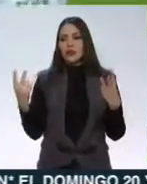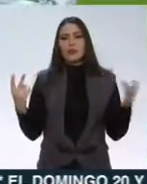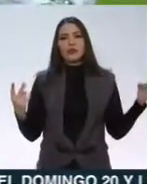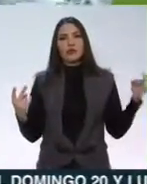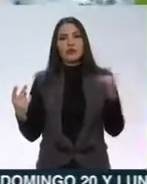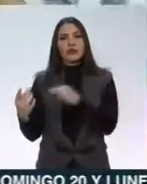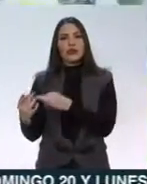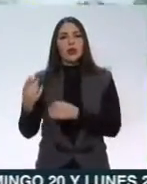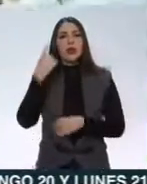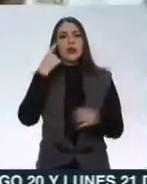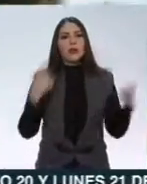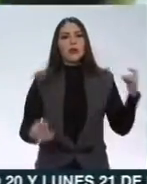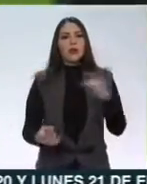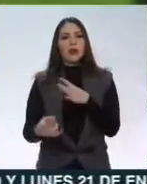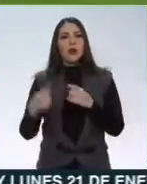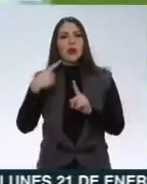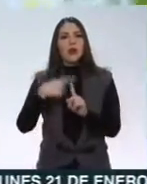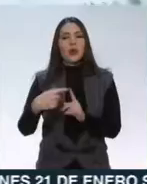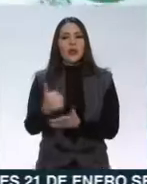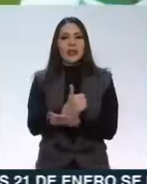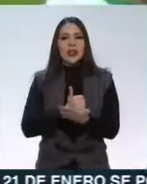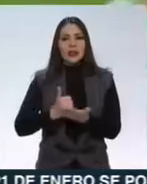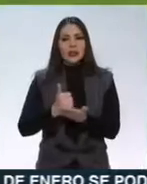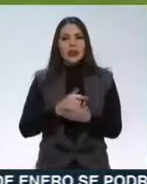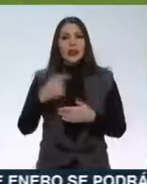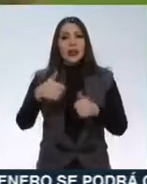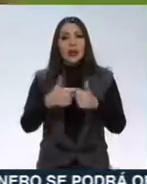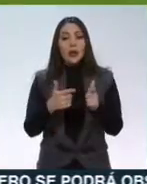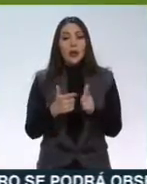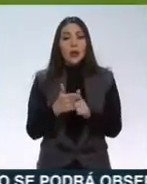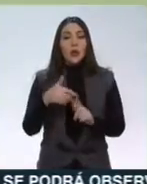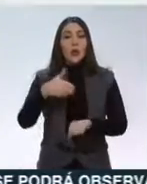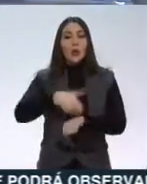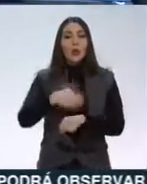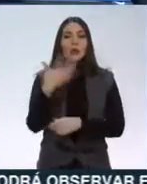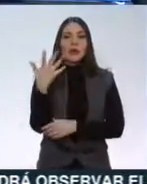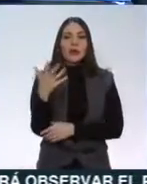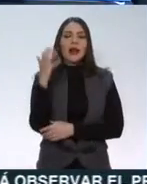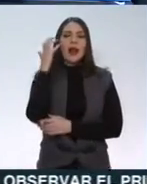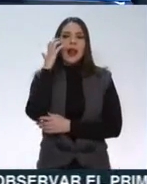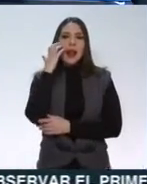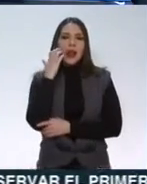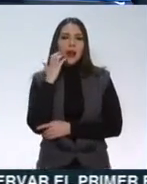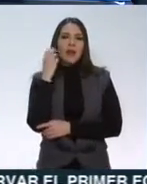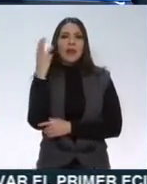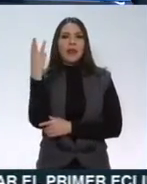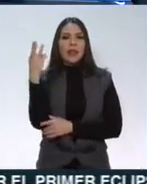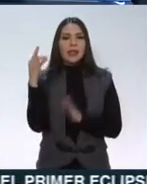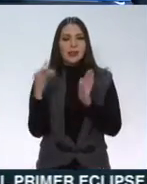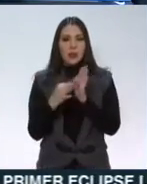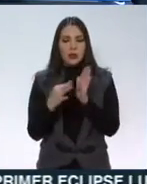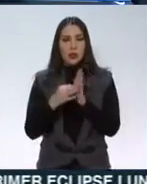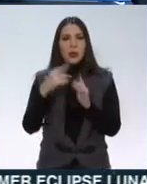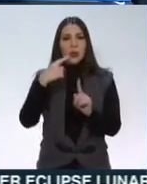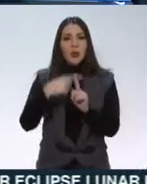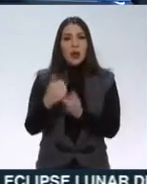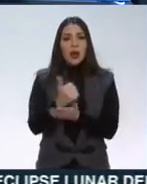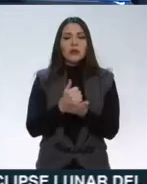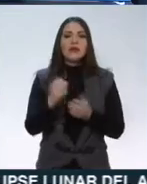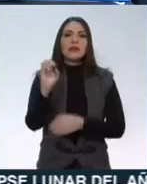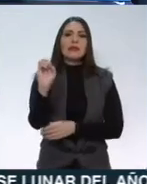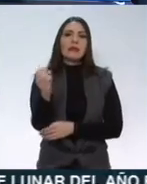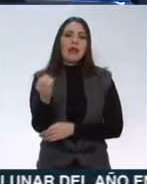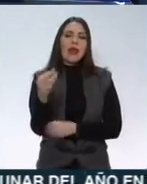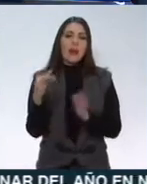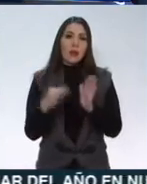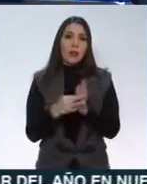Azul. Esto dentro del grupo número 5 queda también León con 3 puntos, el Cruz Azul con 0. Viene